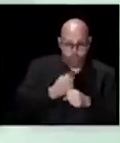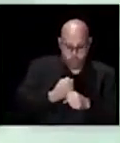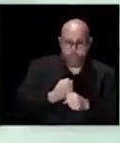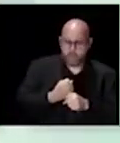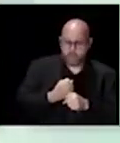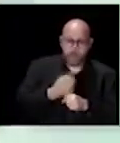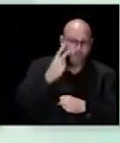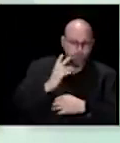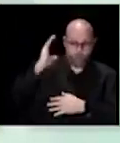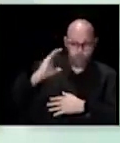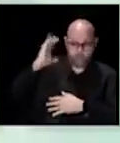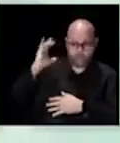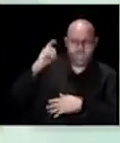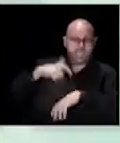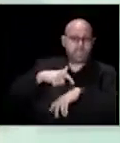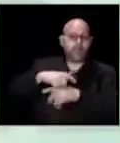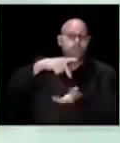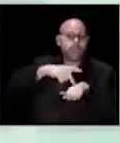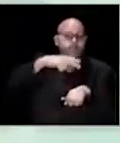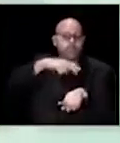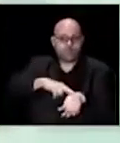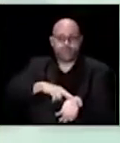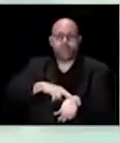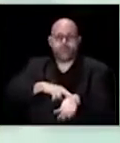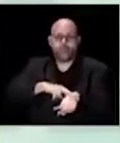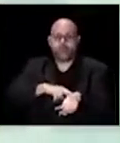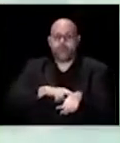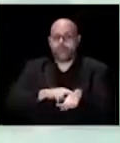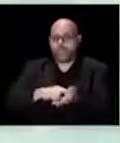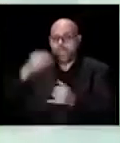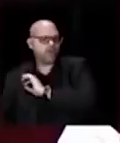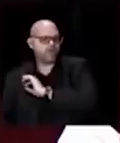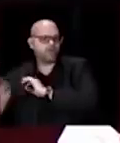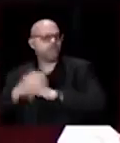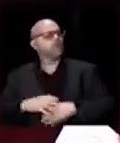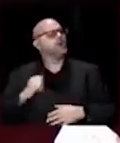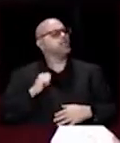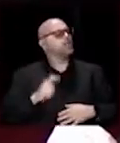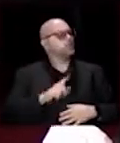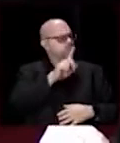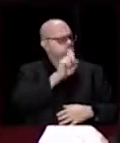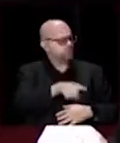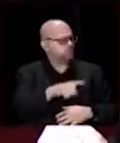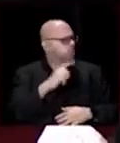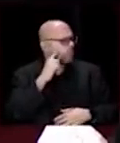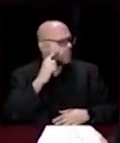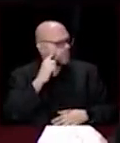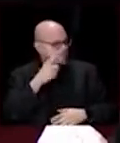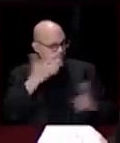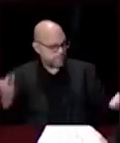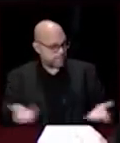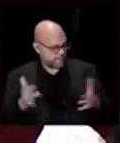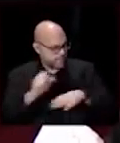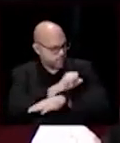en estos tiempos tan difíciles para salir del hoyo en el que estamos. ¿Hay alguien en este estudio y de los